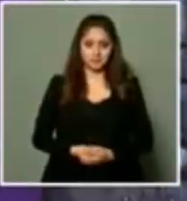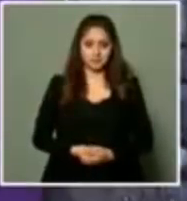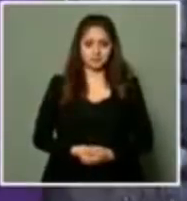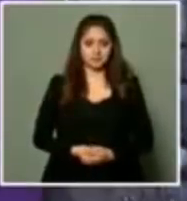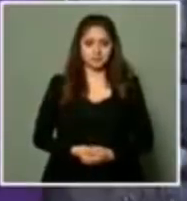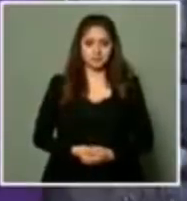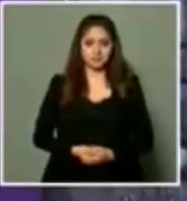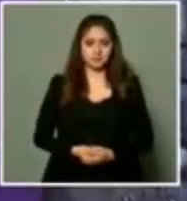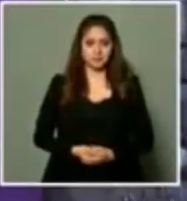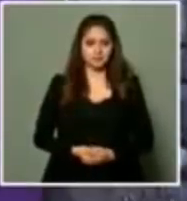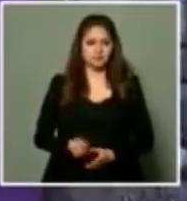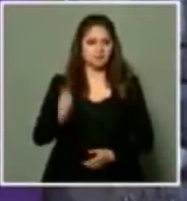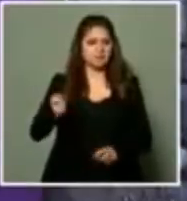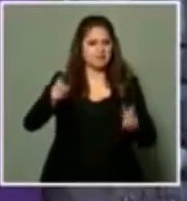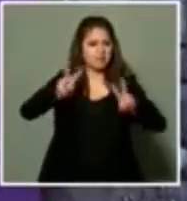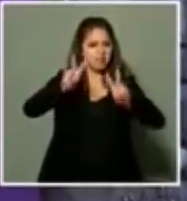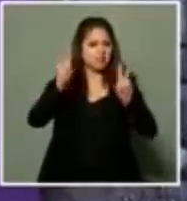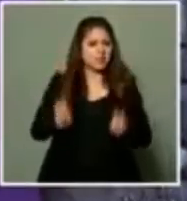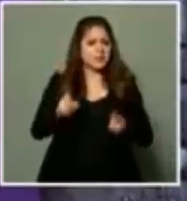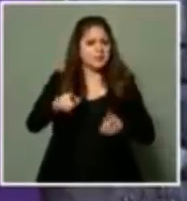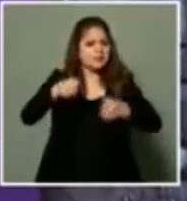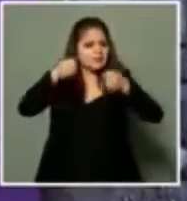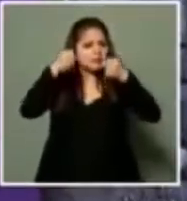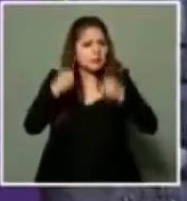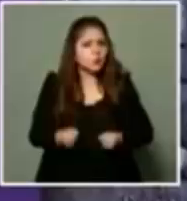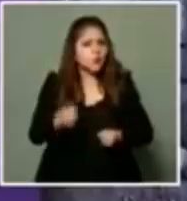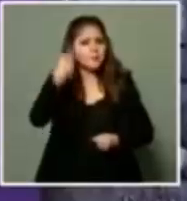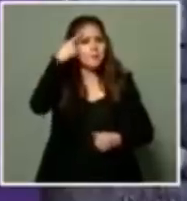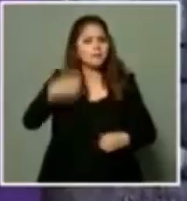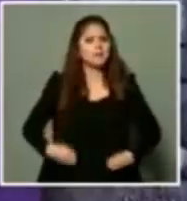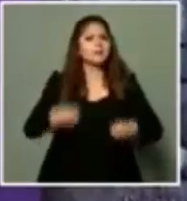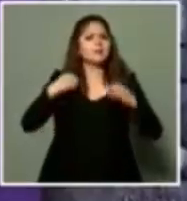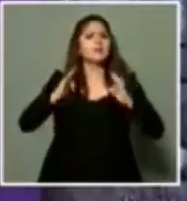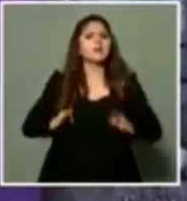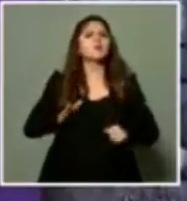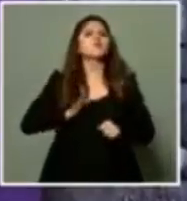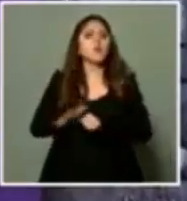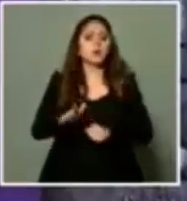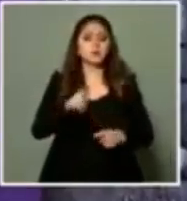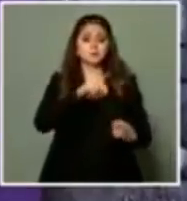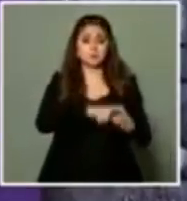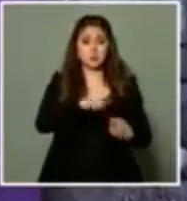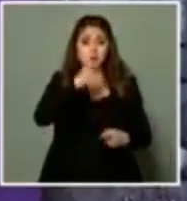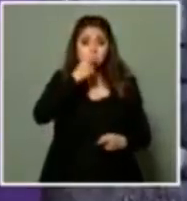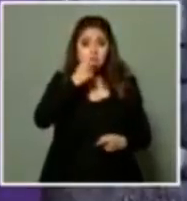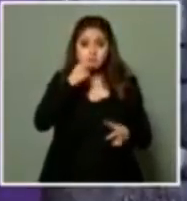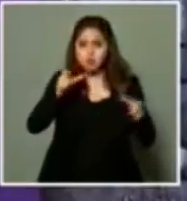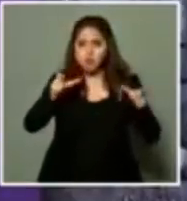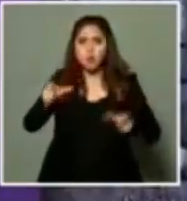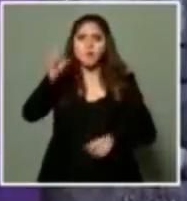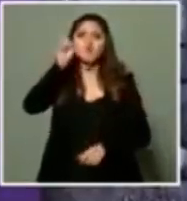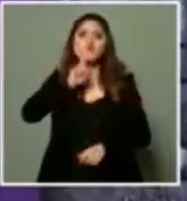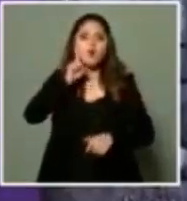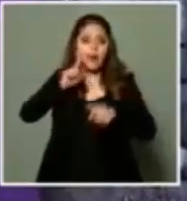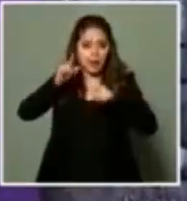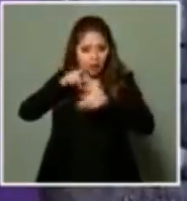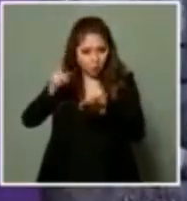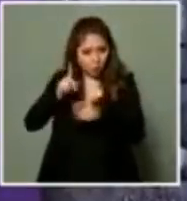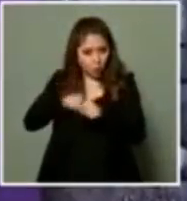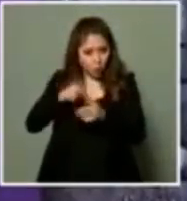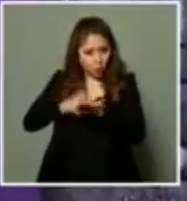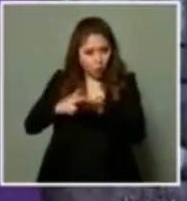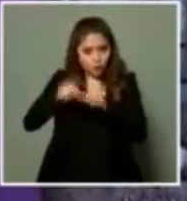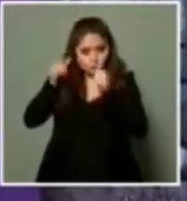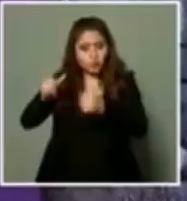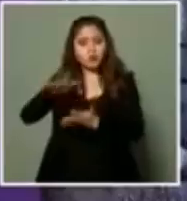ejes de seguridad para que vivamos tranquilos son: 1, patrulla rosa para mujeres; 2, programa parada